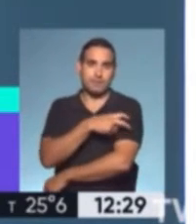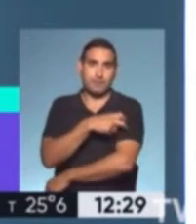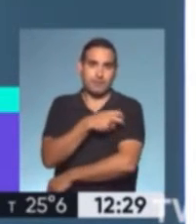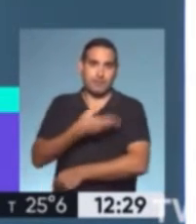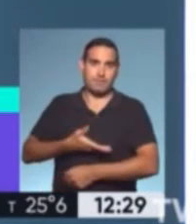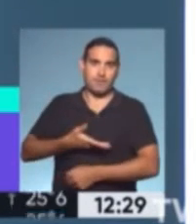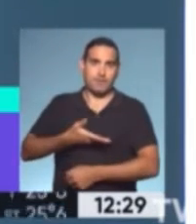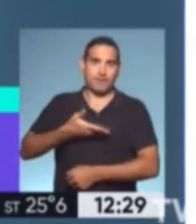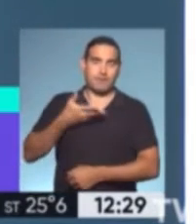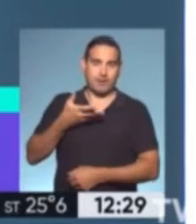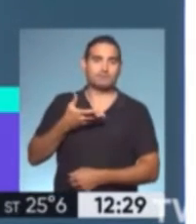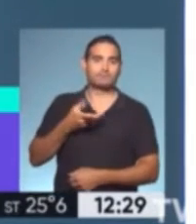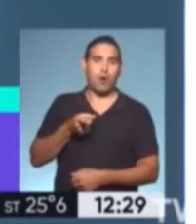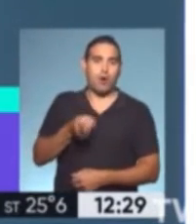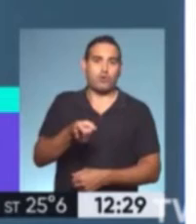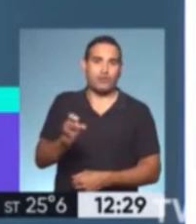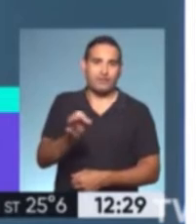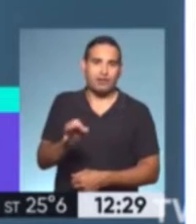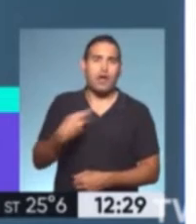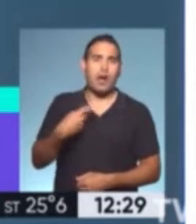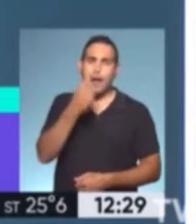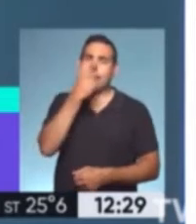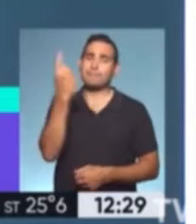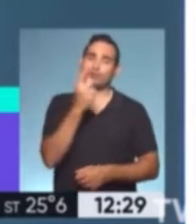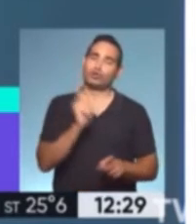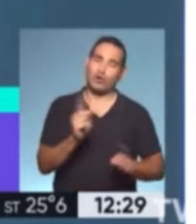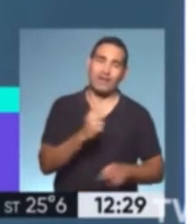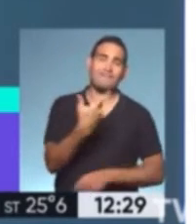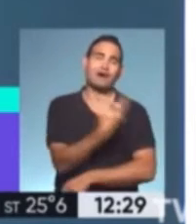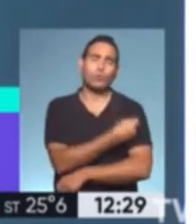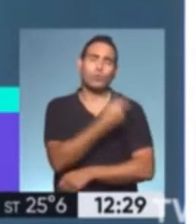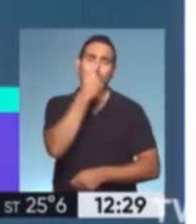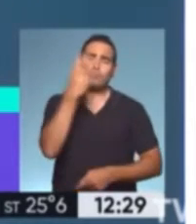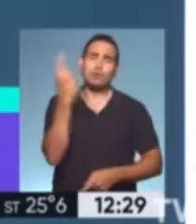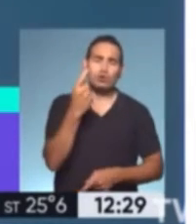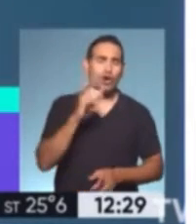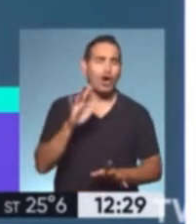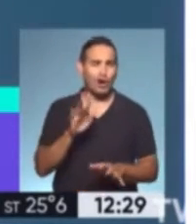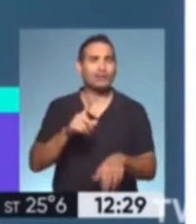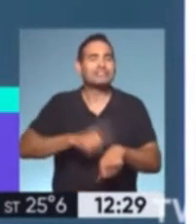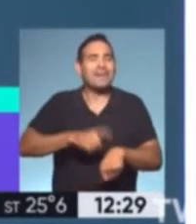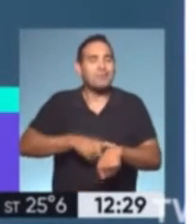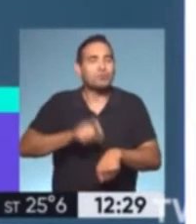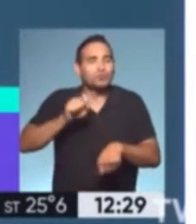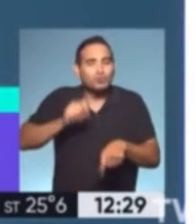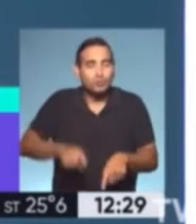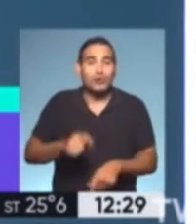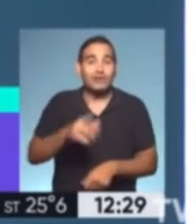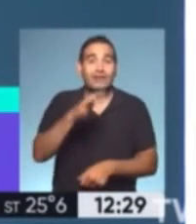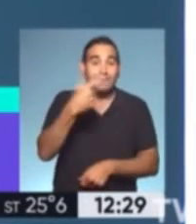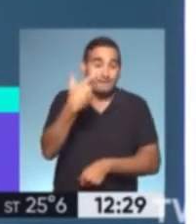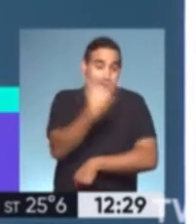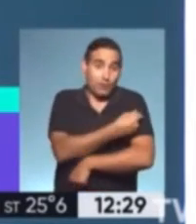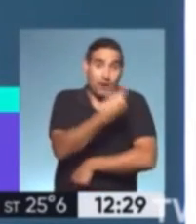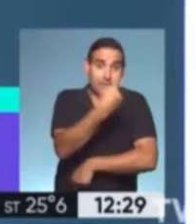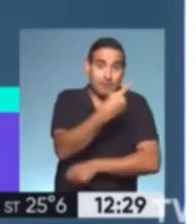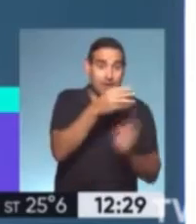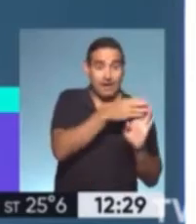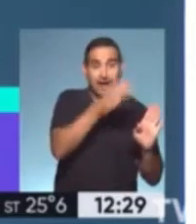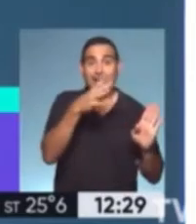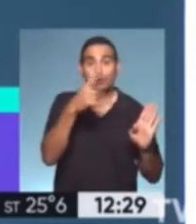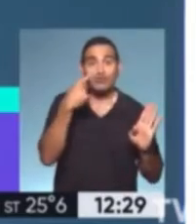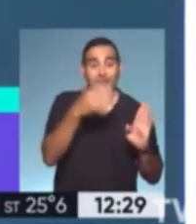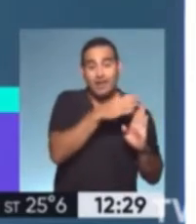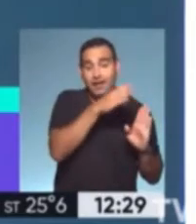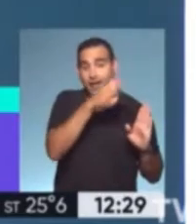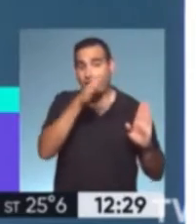a partir de la primera dosis. No es inmediata, no es mágica la vacuna. Tiene su tiempo, ¿sí? A 14 días de la primera dosis, uno